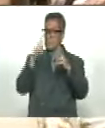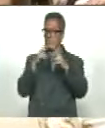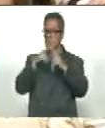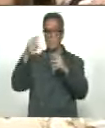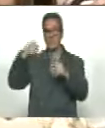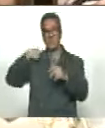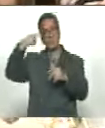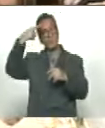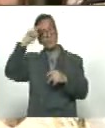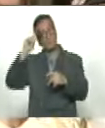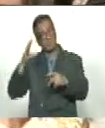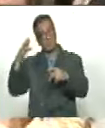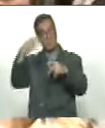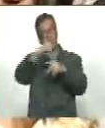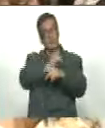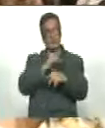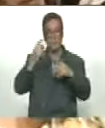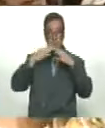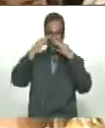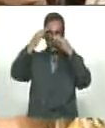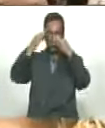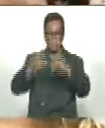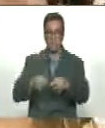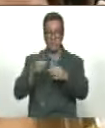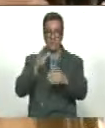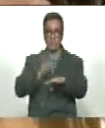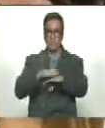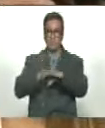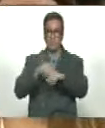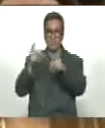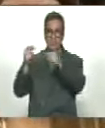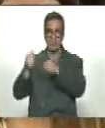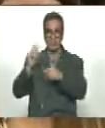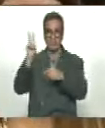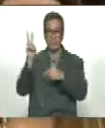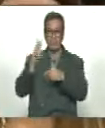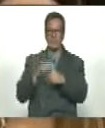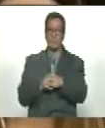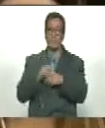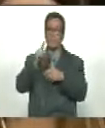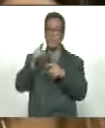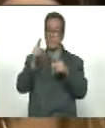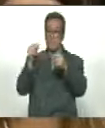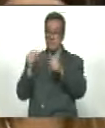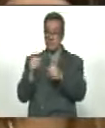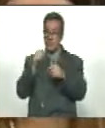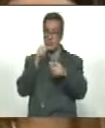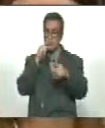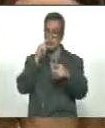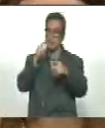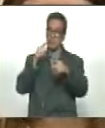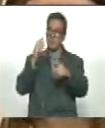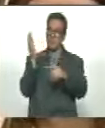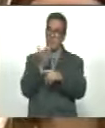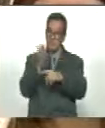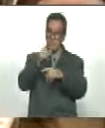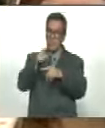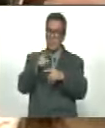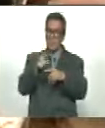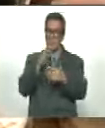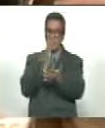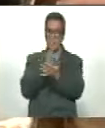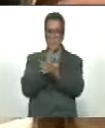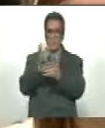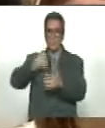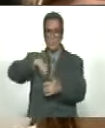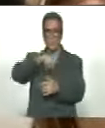Parece que no encontráramos la realidad de lo que sucede en la economía venezolana. una economía bien impactada, impactada en la